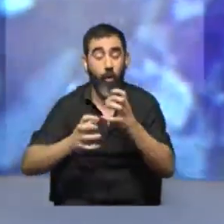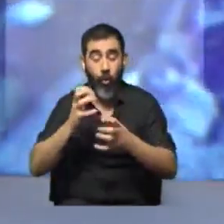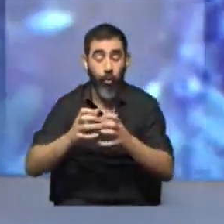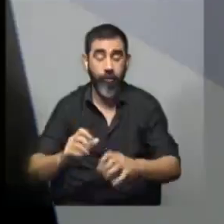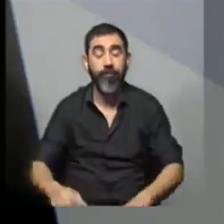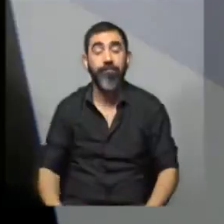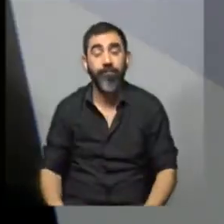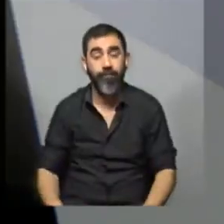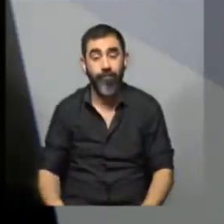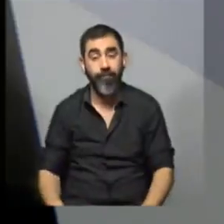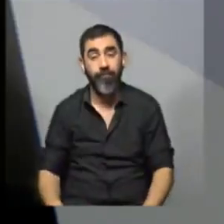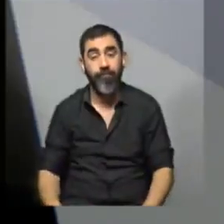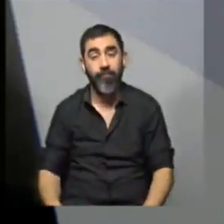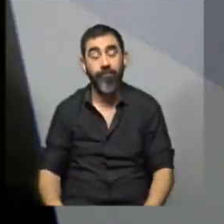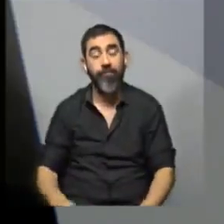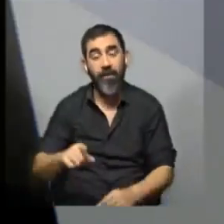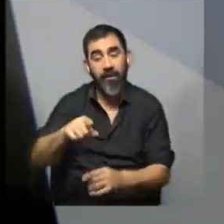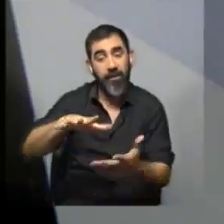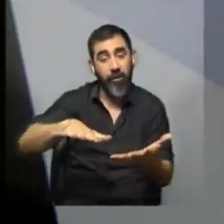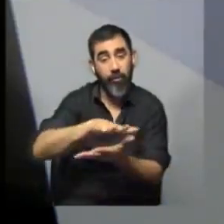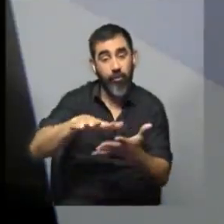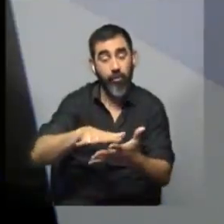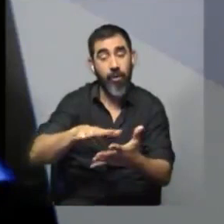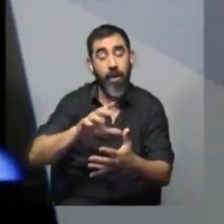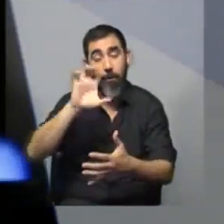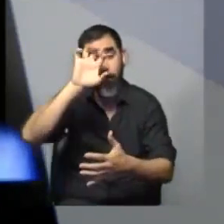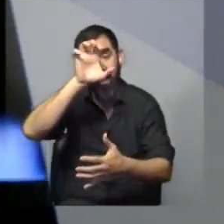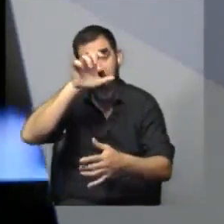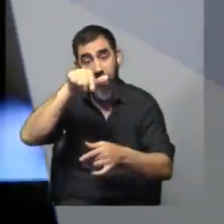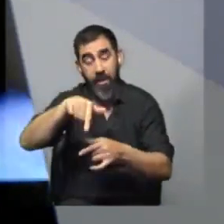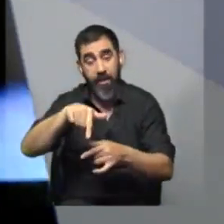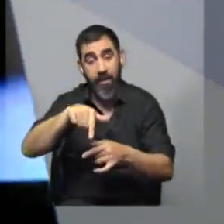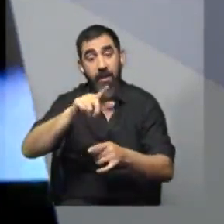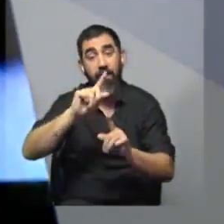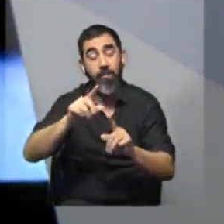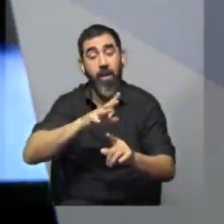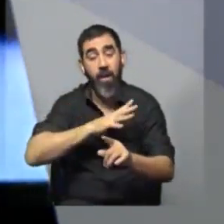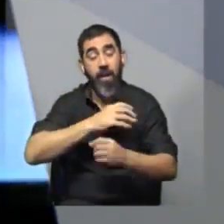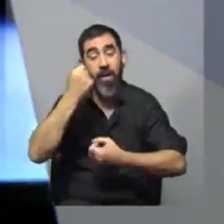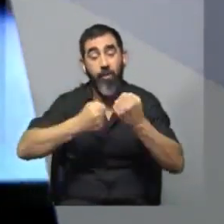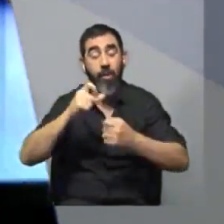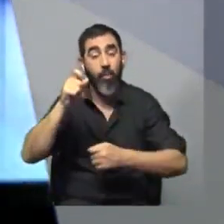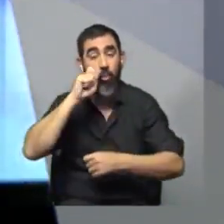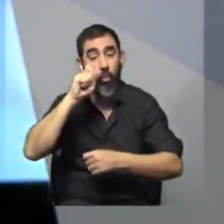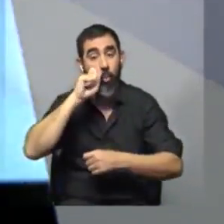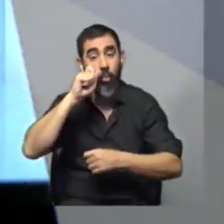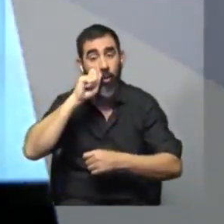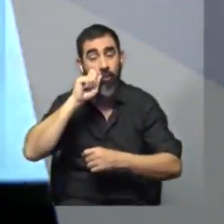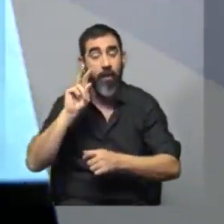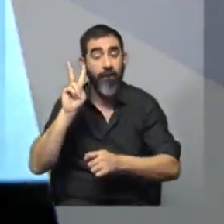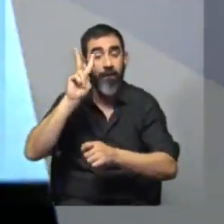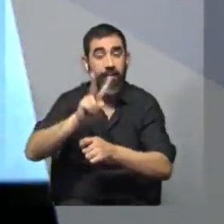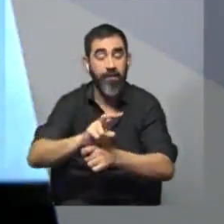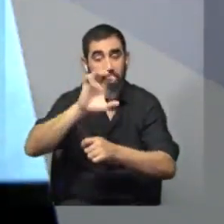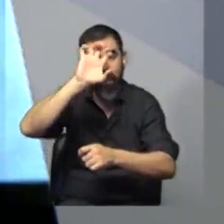amatista. En la zona de los Catalanes convive la explotación minera con una incipiente industria turística, ¿no? Con recorridos por las